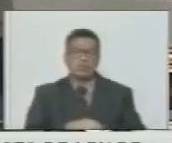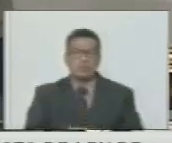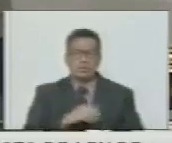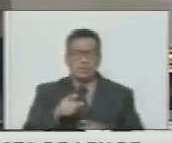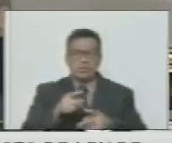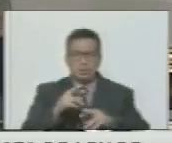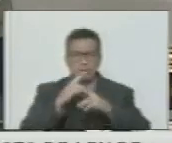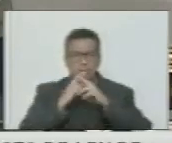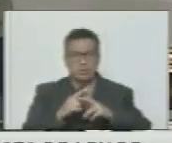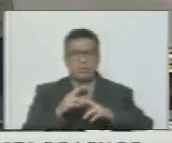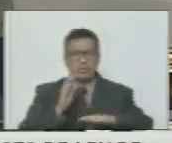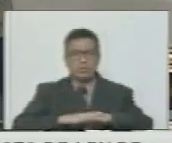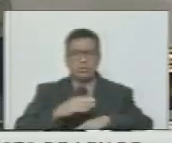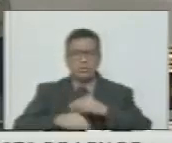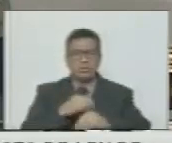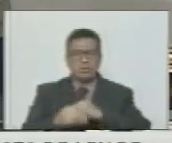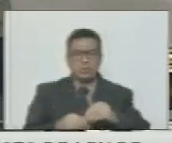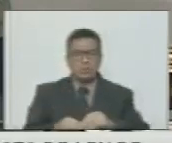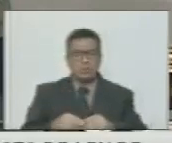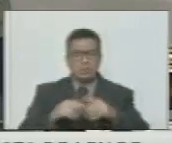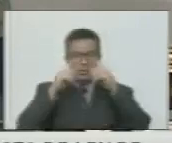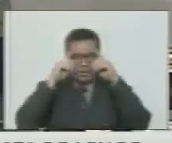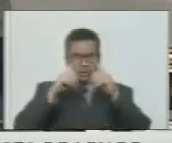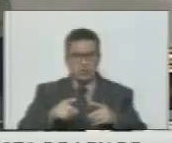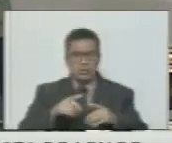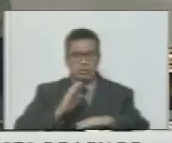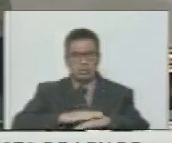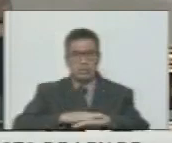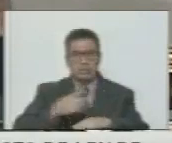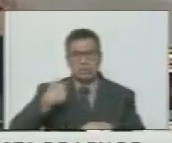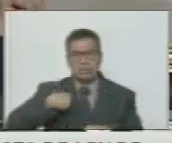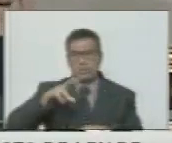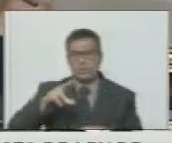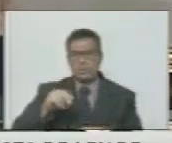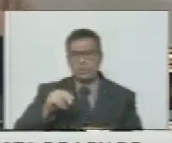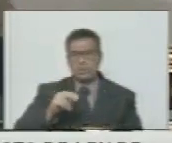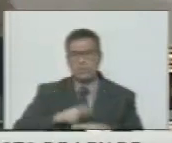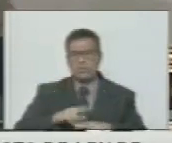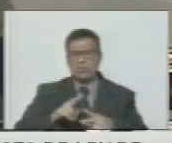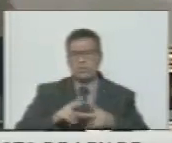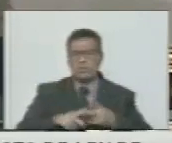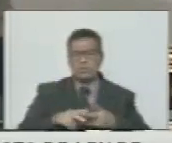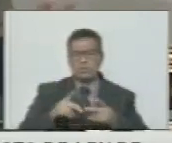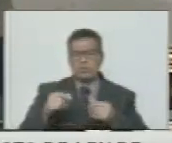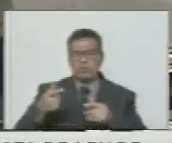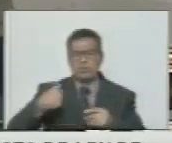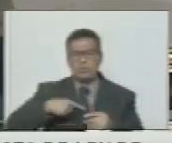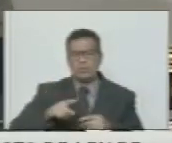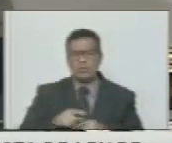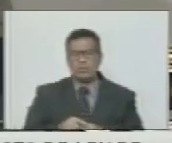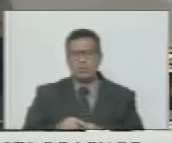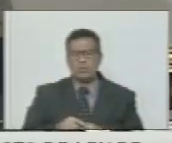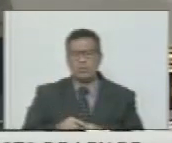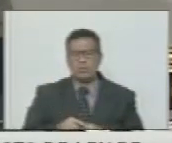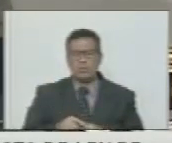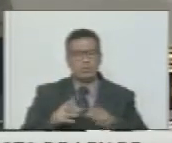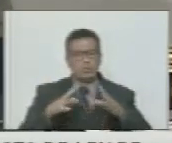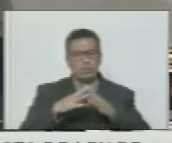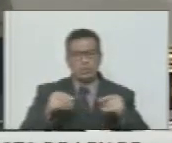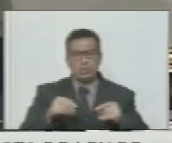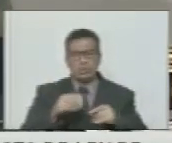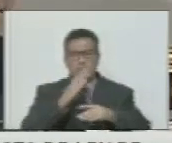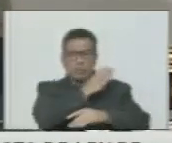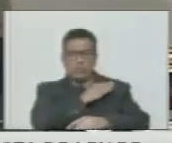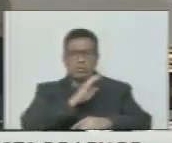directiva para responder eventualmente a una determinada situación? Porque si no, la razón principal es que los ricos